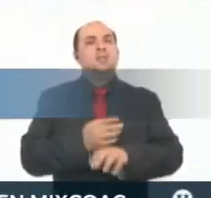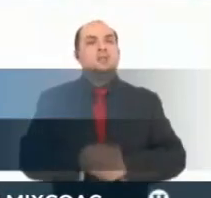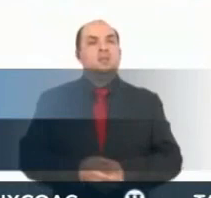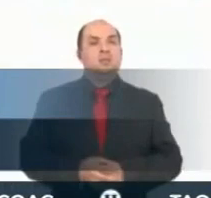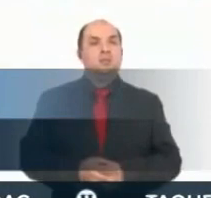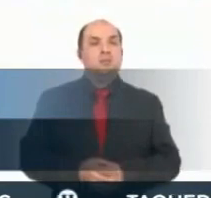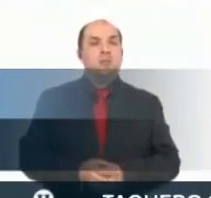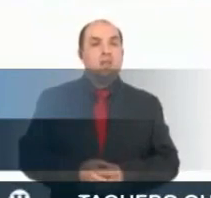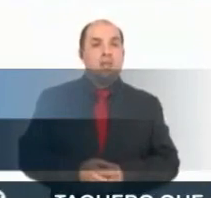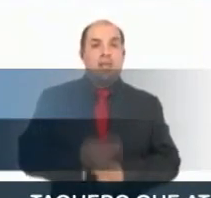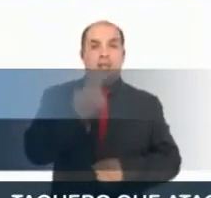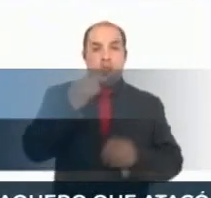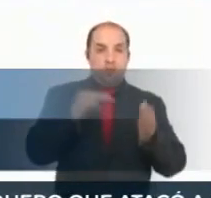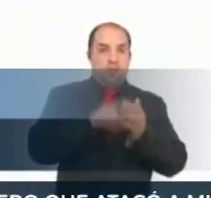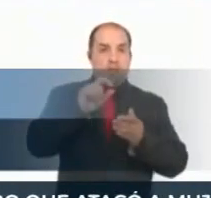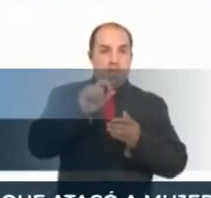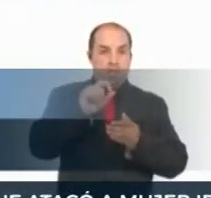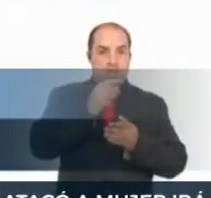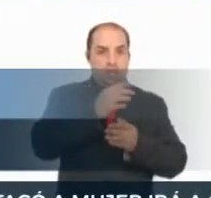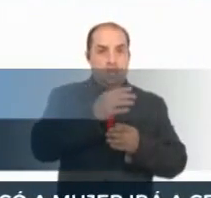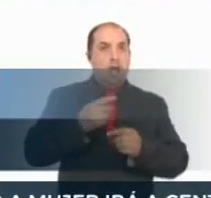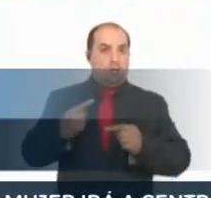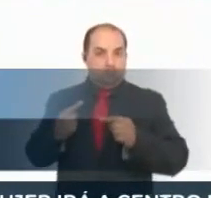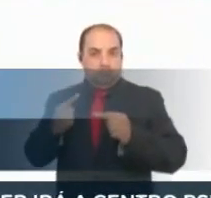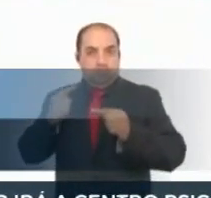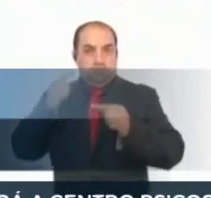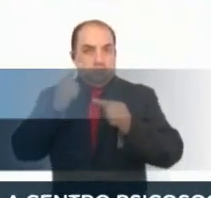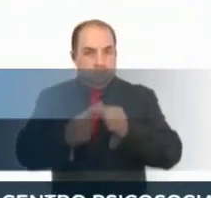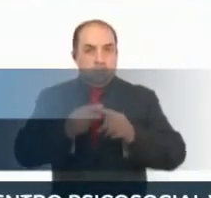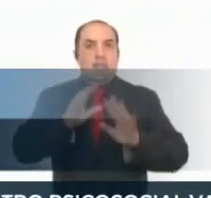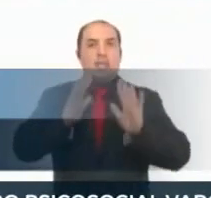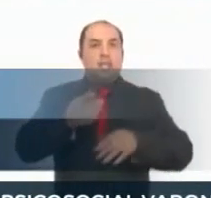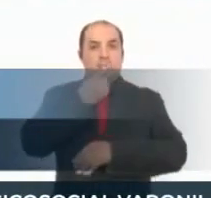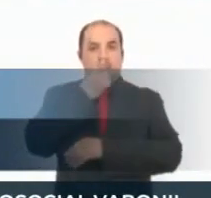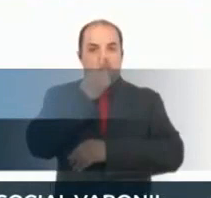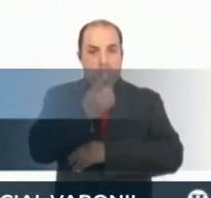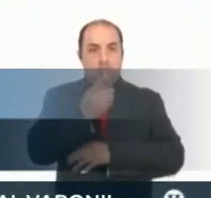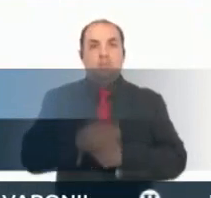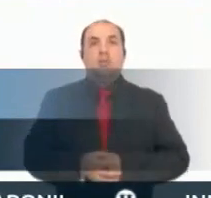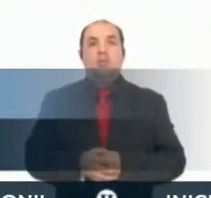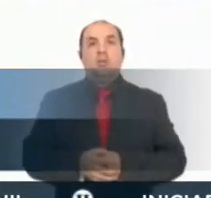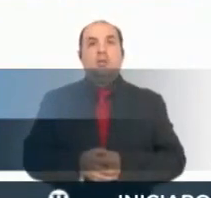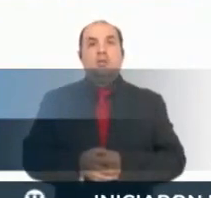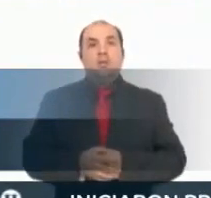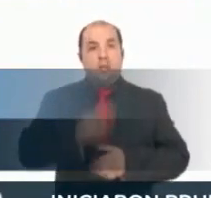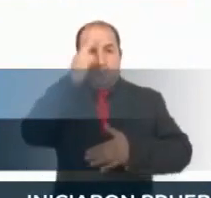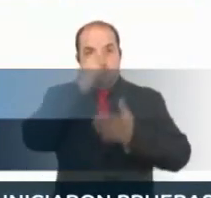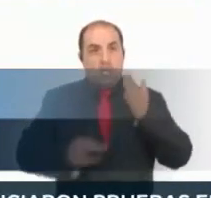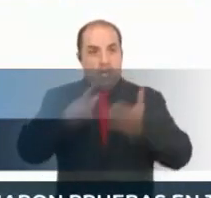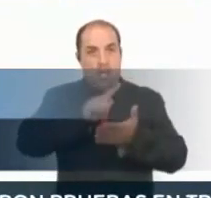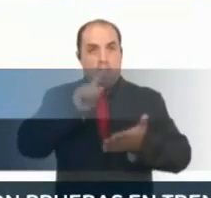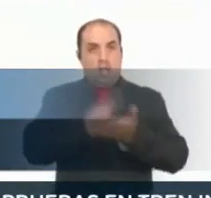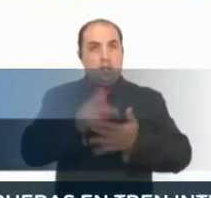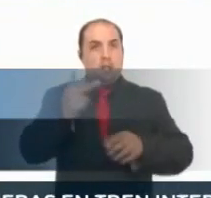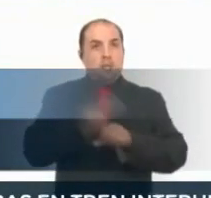Respecto al año 2020, podemos señalar que los delitos cometidos en